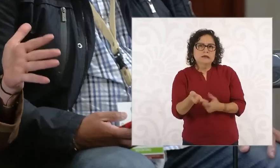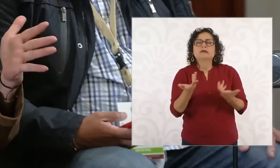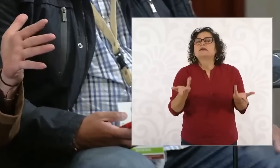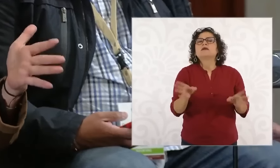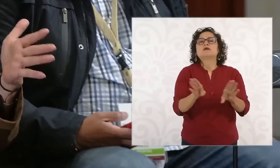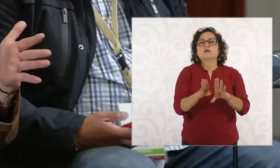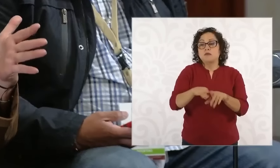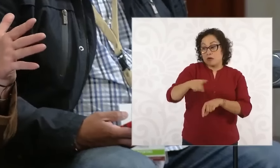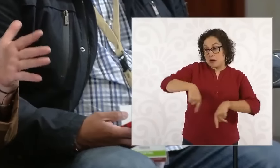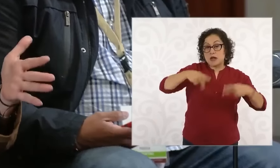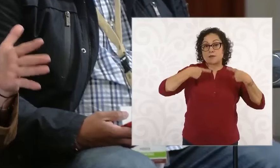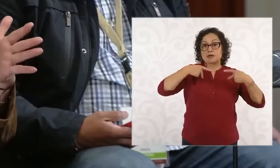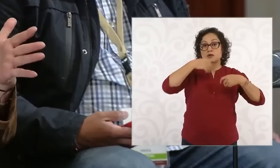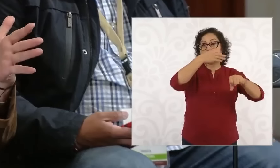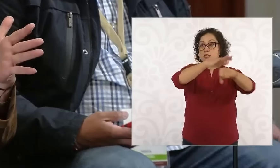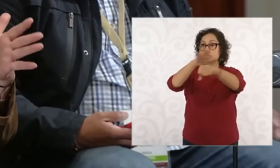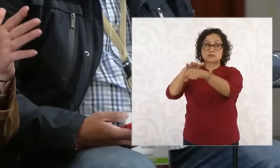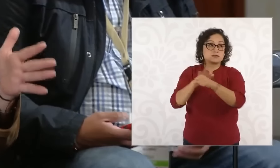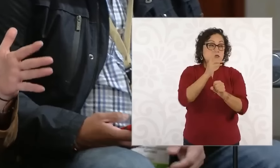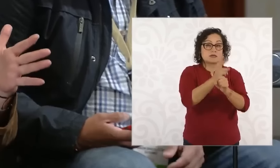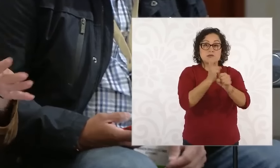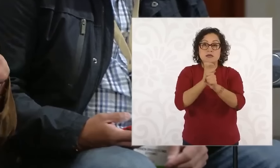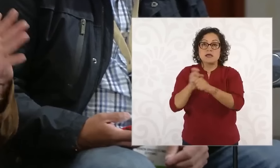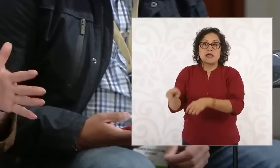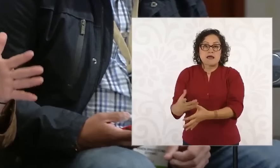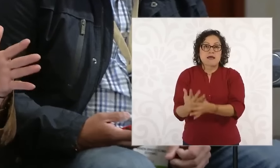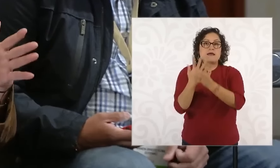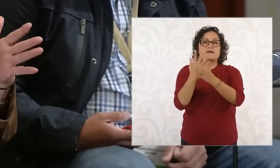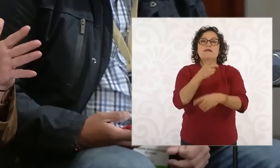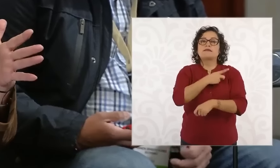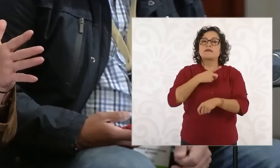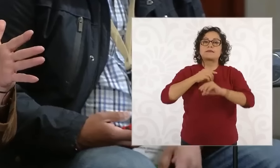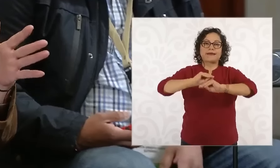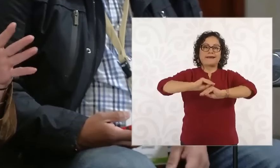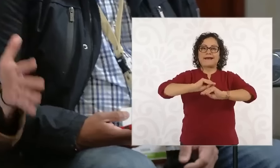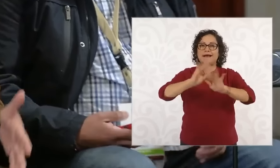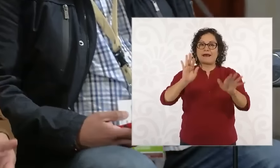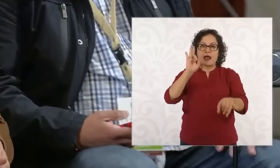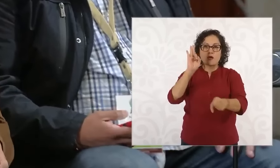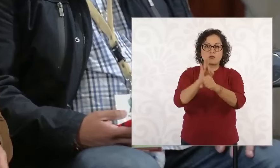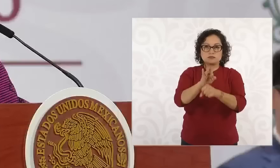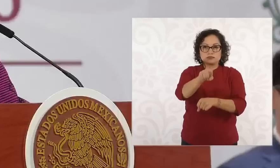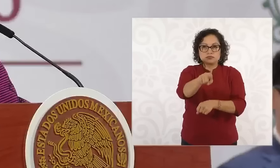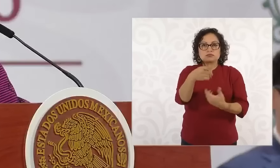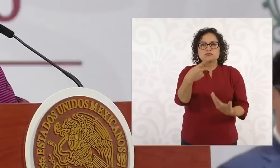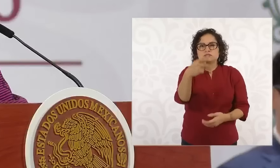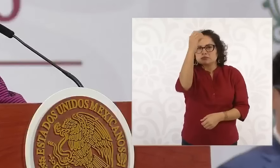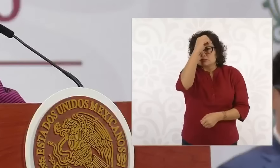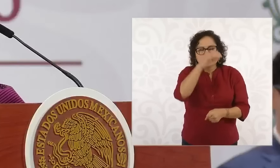que debe también quedar clara la manifestación a su favor y que haya aceptación. ¿Qué piensa usted?